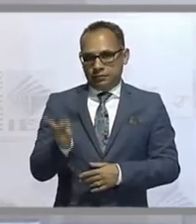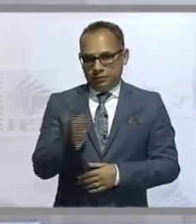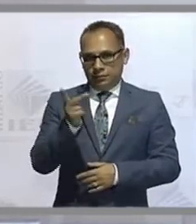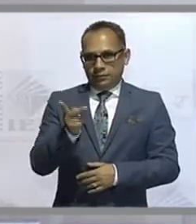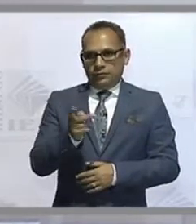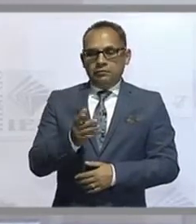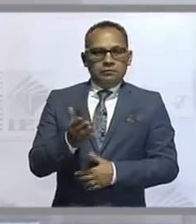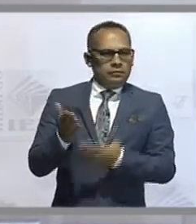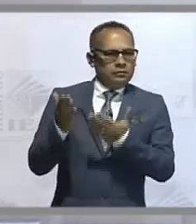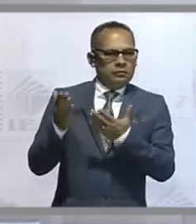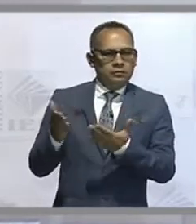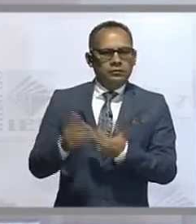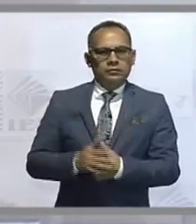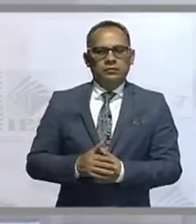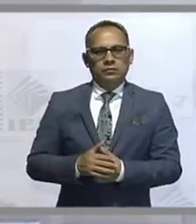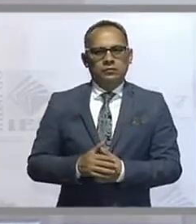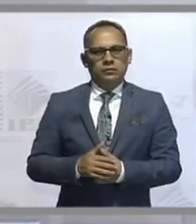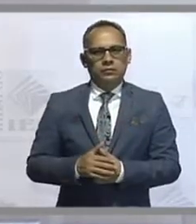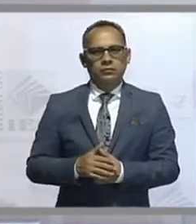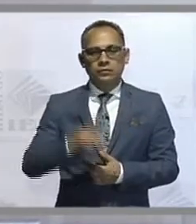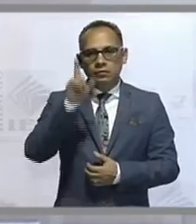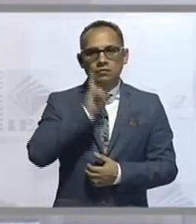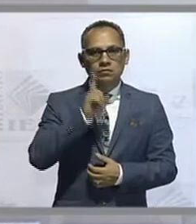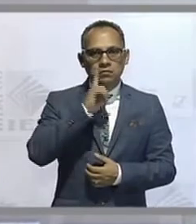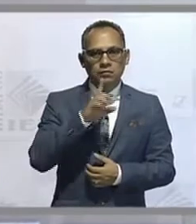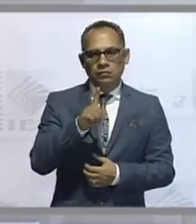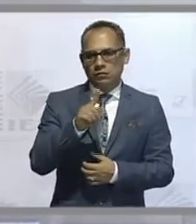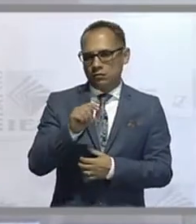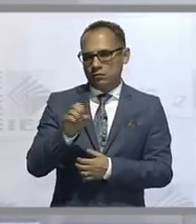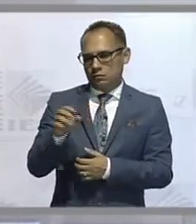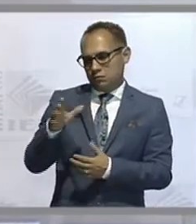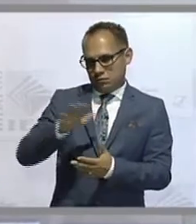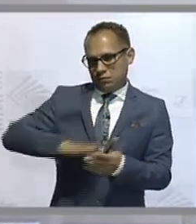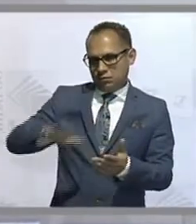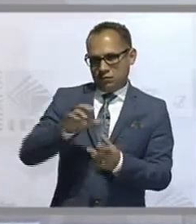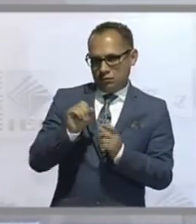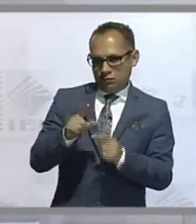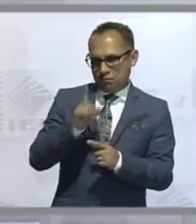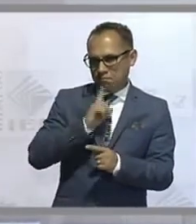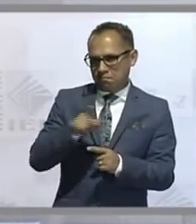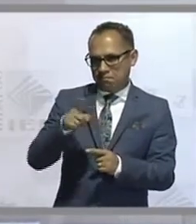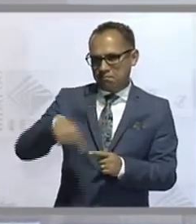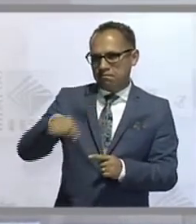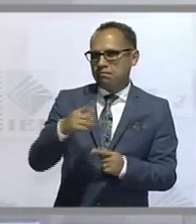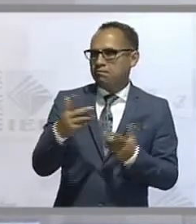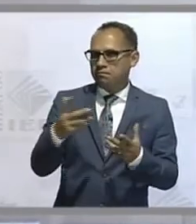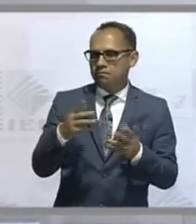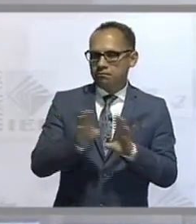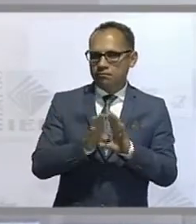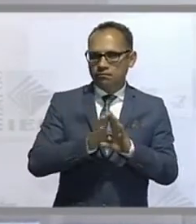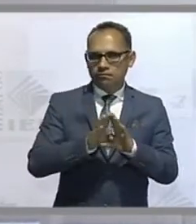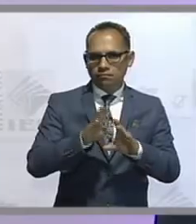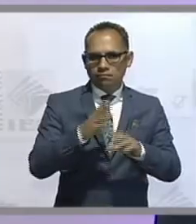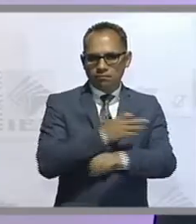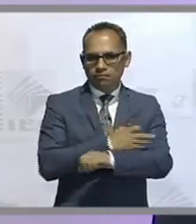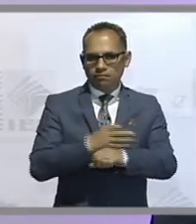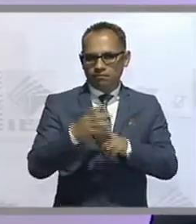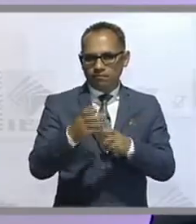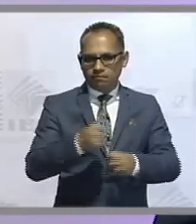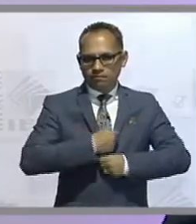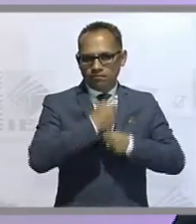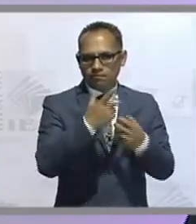haría para que las mujeres de su distrito tengan ingresos para contribuir al gasto del hogar tiene tres minutos candidatos